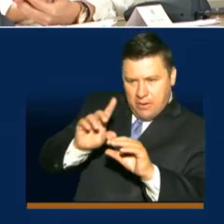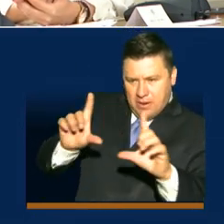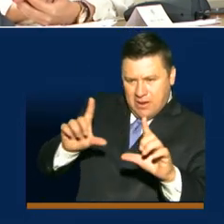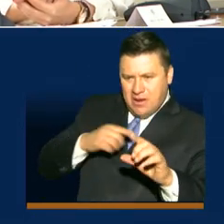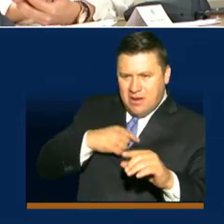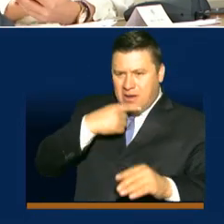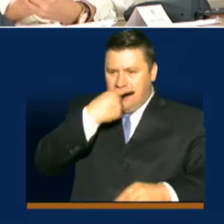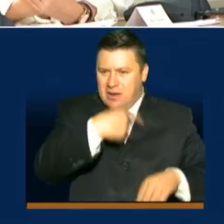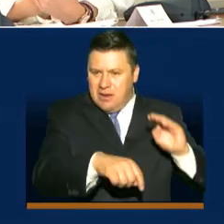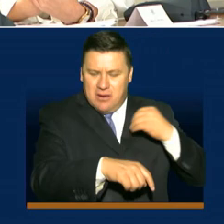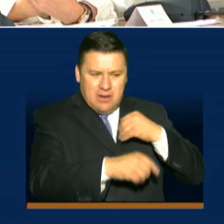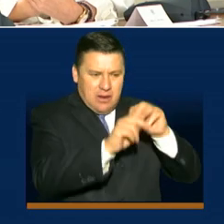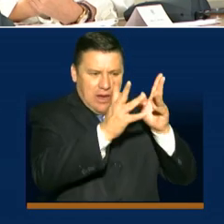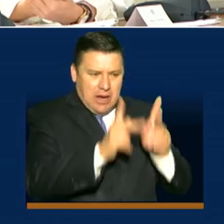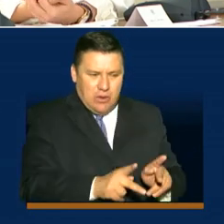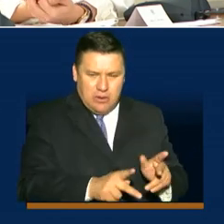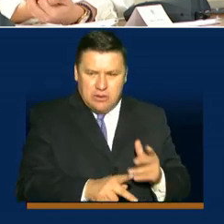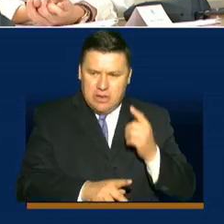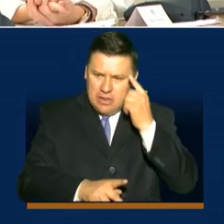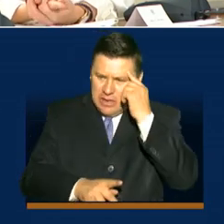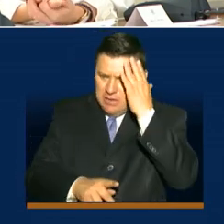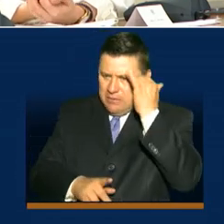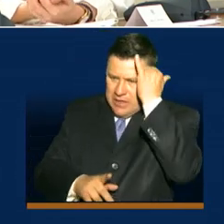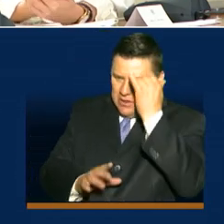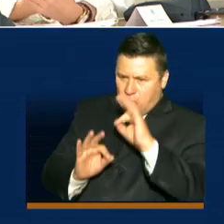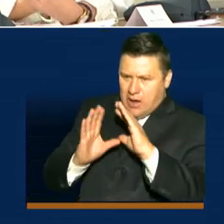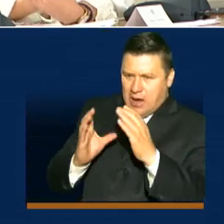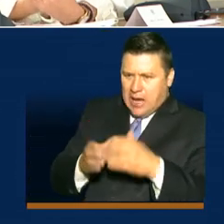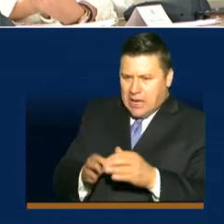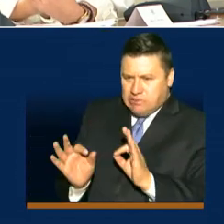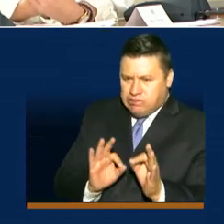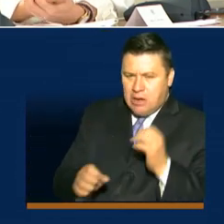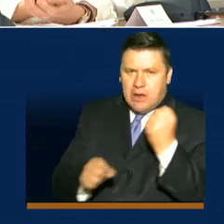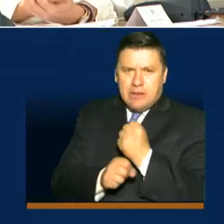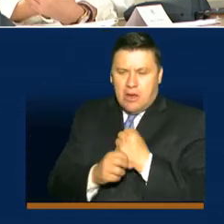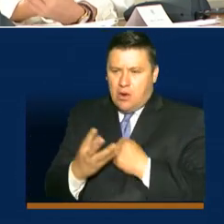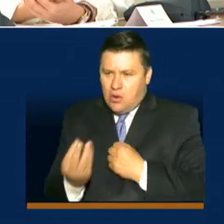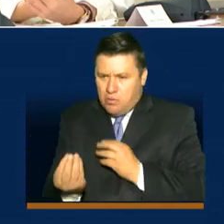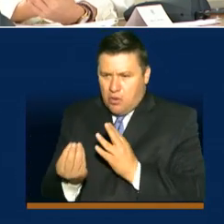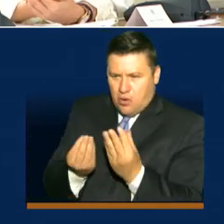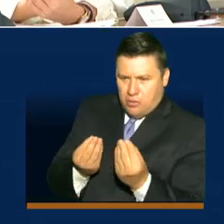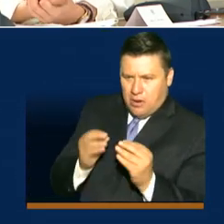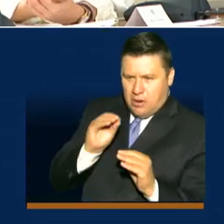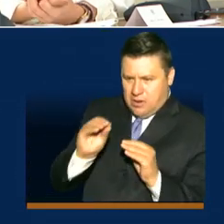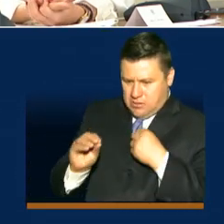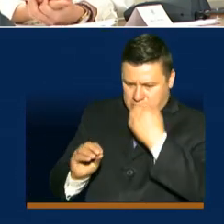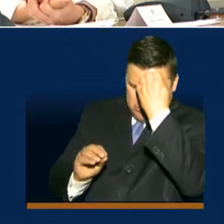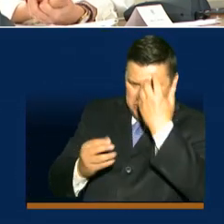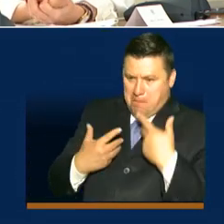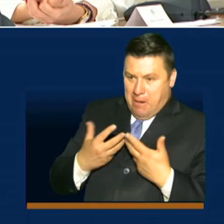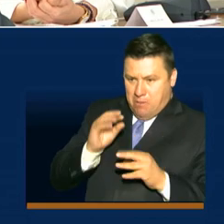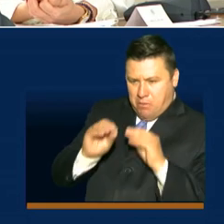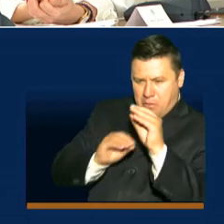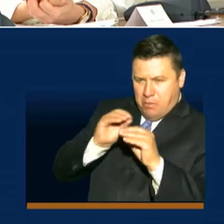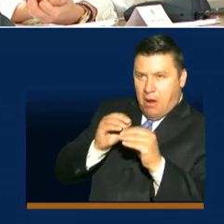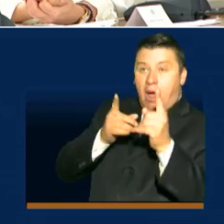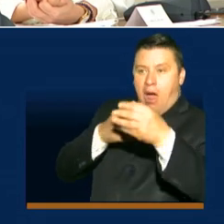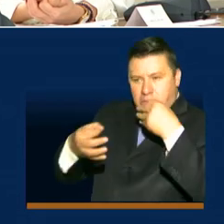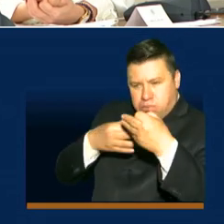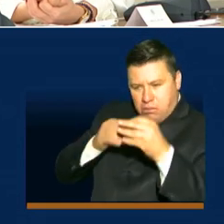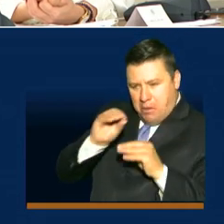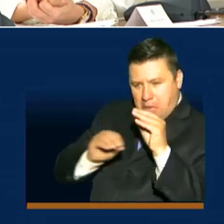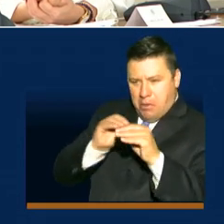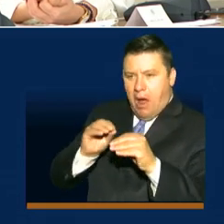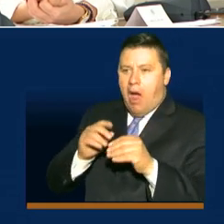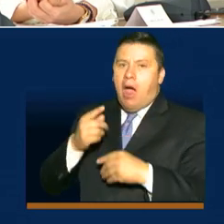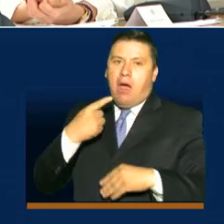enviar a los maestros, metodologías de planeación de clases, métodos para trabajar grupalmente. En fin, también estamos con ustedes, y recordemos, presidente, que ya